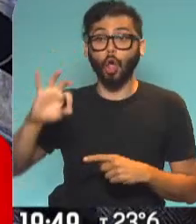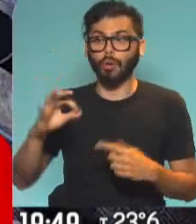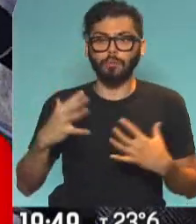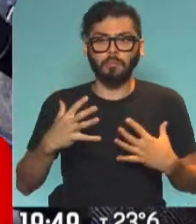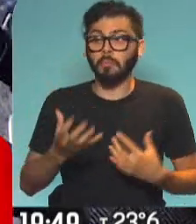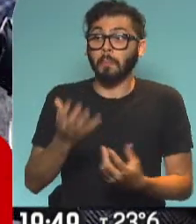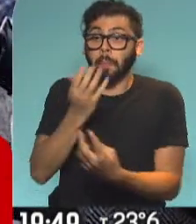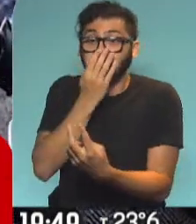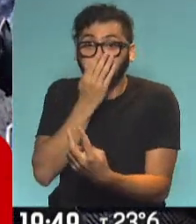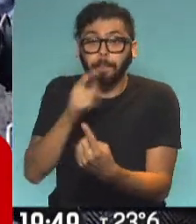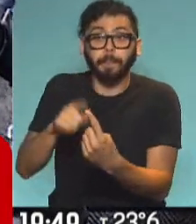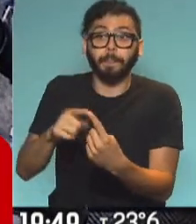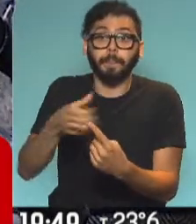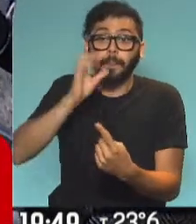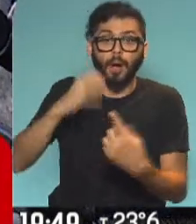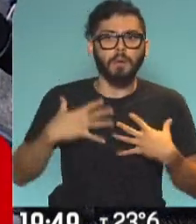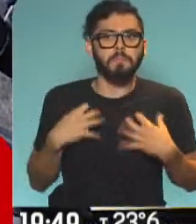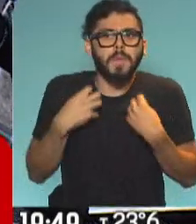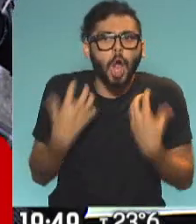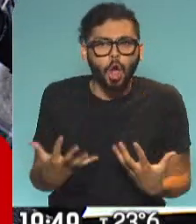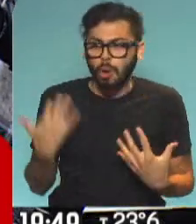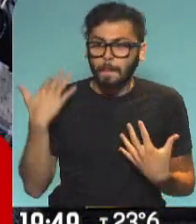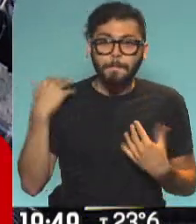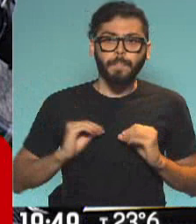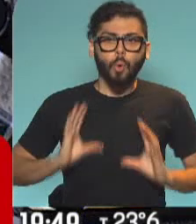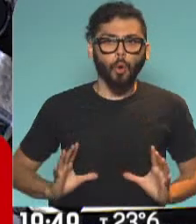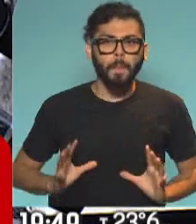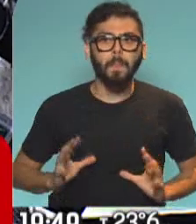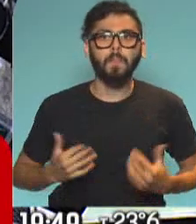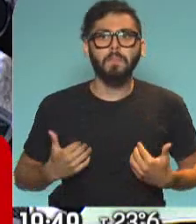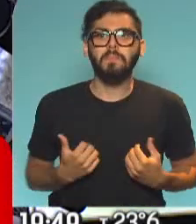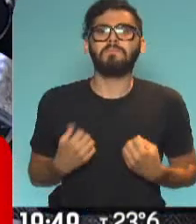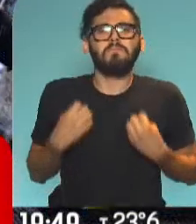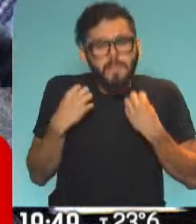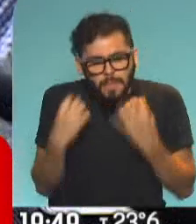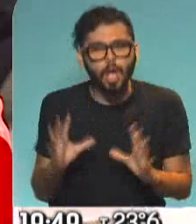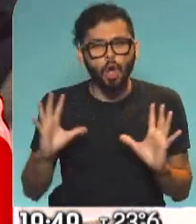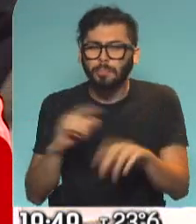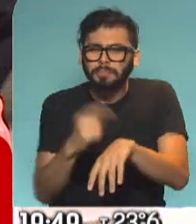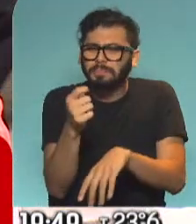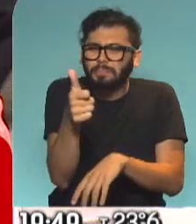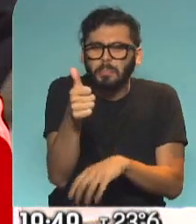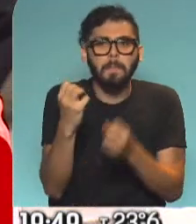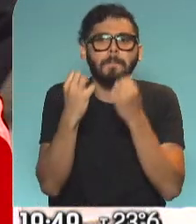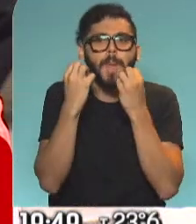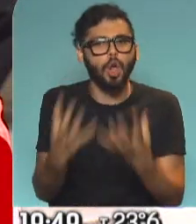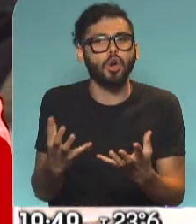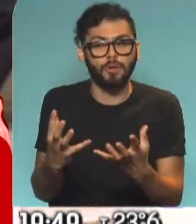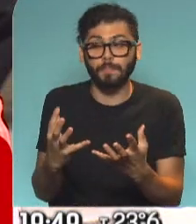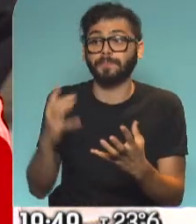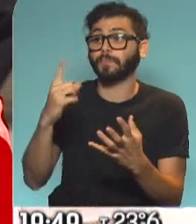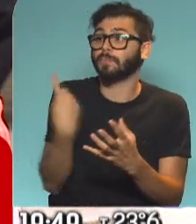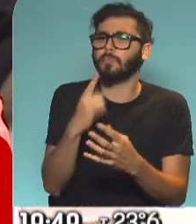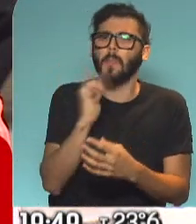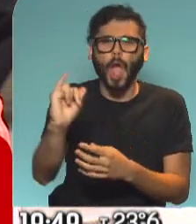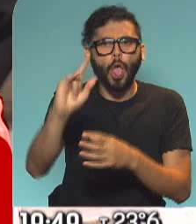del 98% y las secreciones pulmonares mejoraron notablemente en corto plazo. Apuntamos al sanatorio